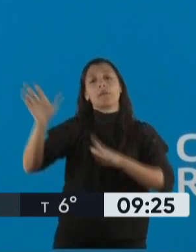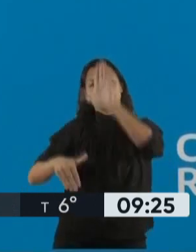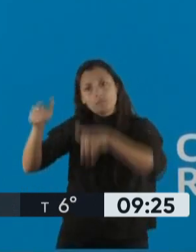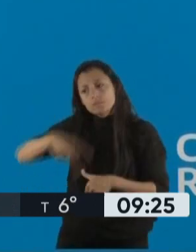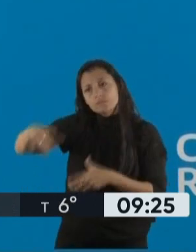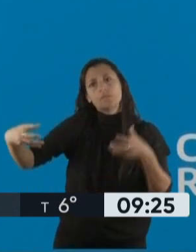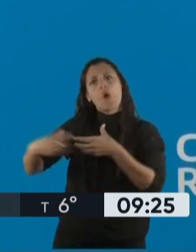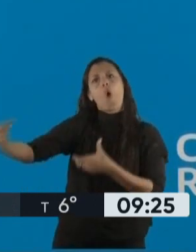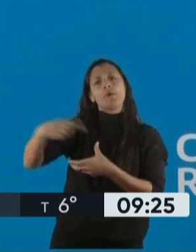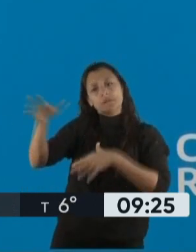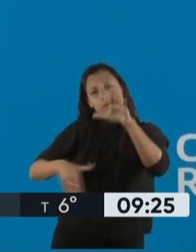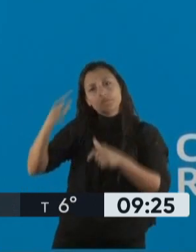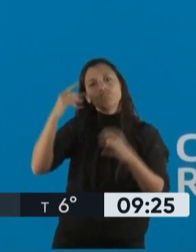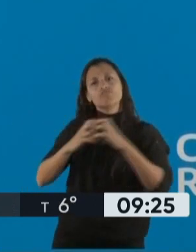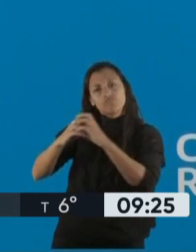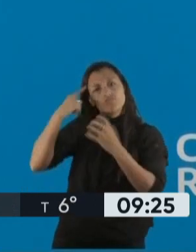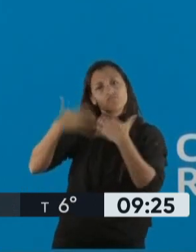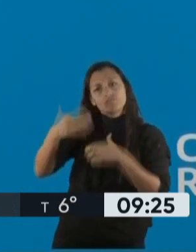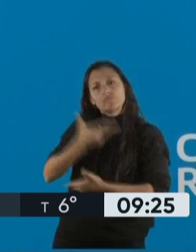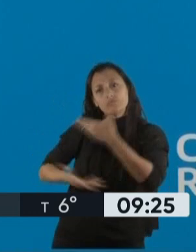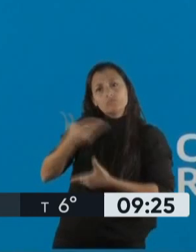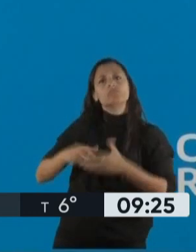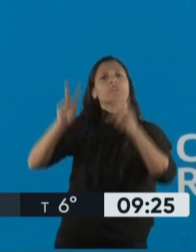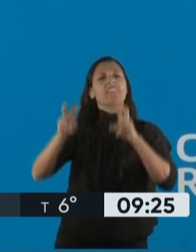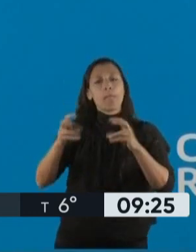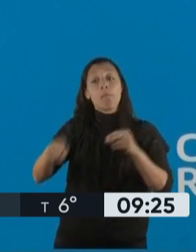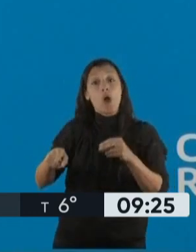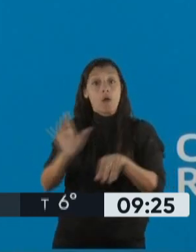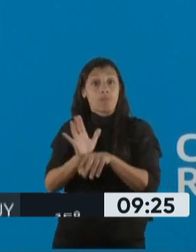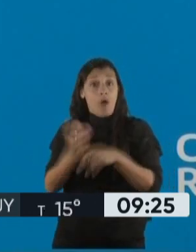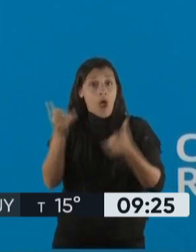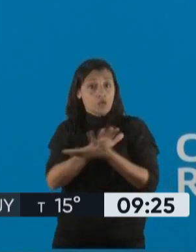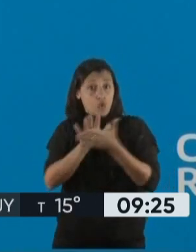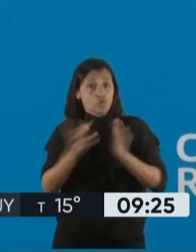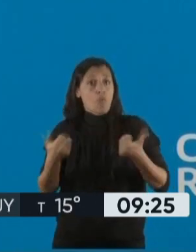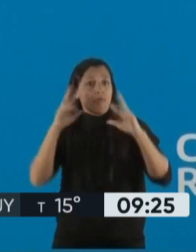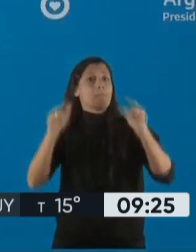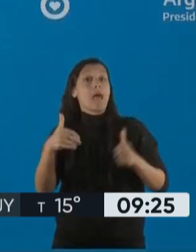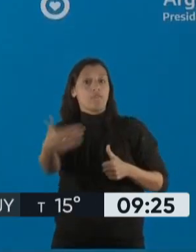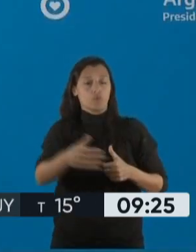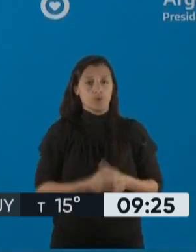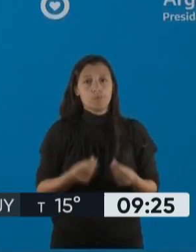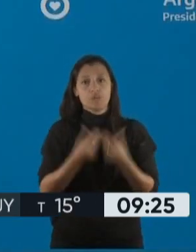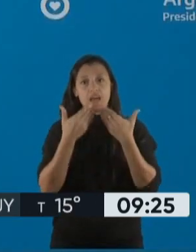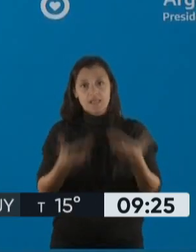su posición y que pueda sentarse a discutir el tema porque es una de las posibilidades que tenemos que pensar. Gracias, Silvia.